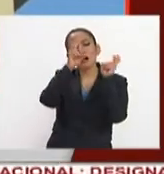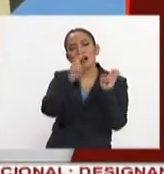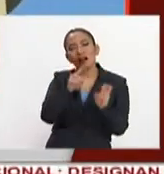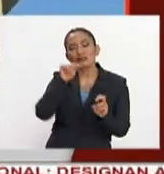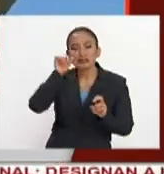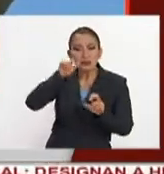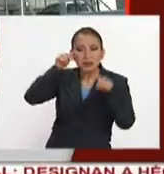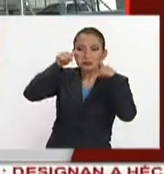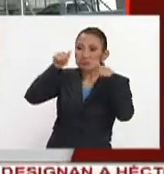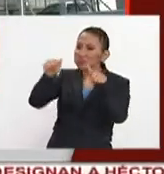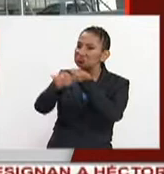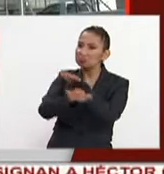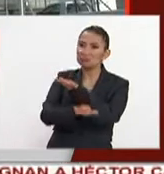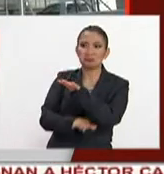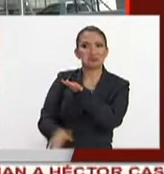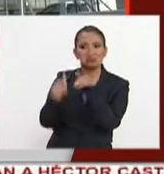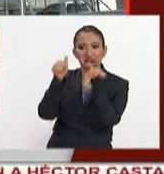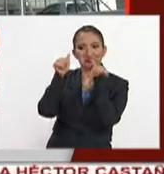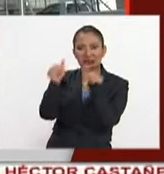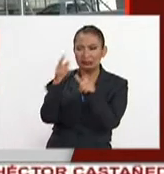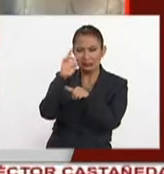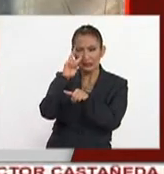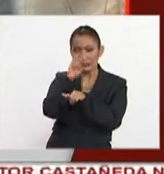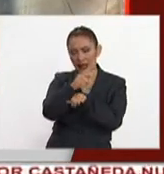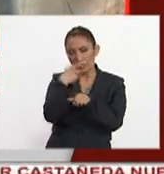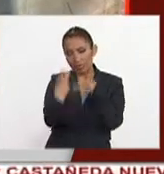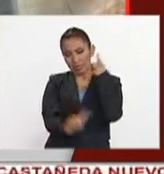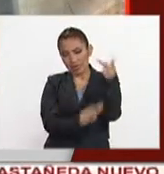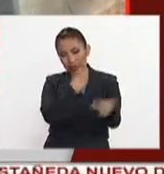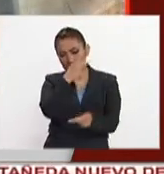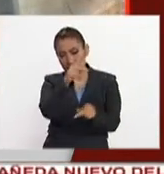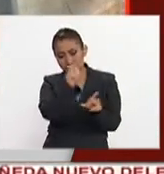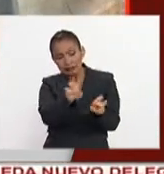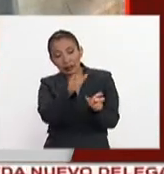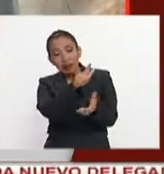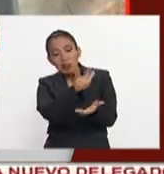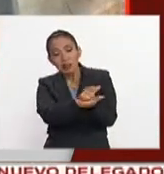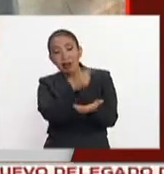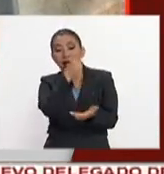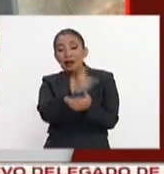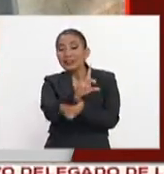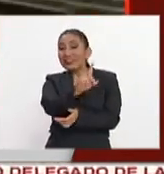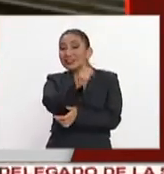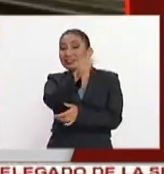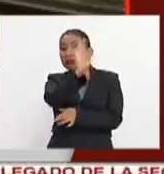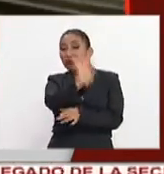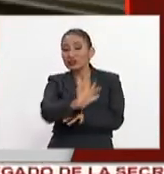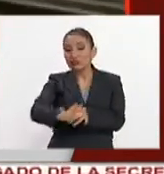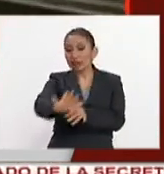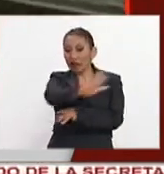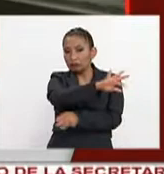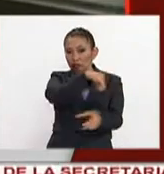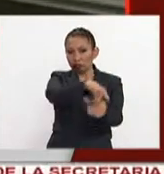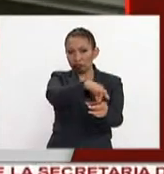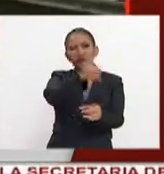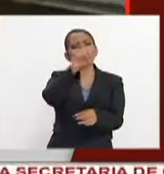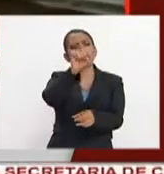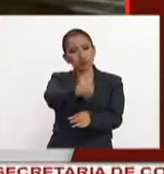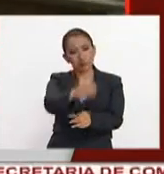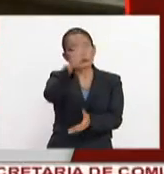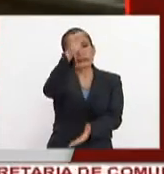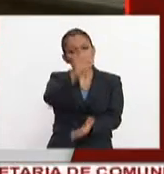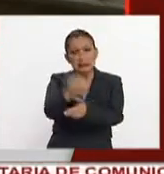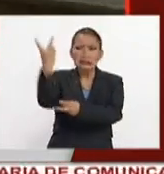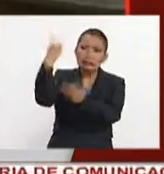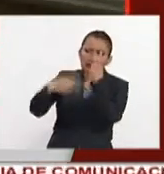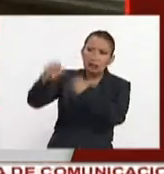está enfocada a su base. Si te fijas en las encuestas respecto a esta ley, solamente 36% del electorado apoya que reduzcas